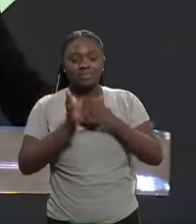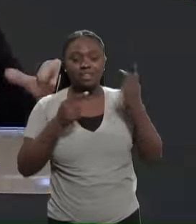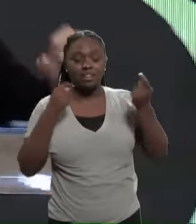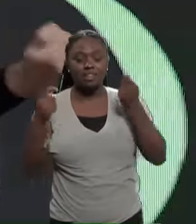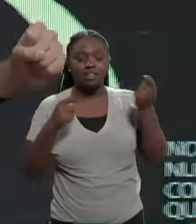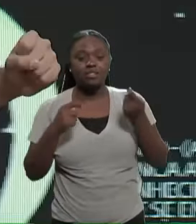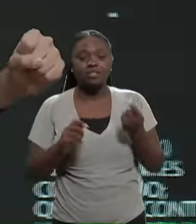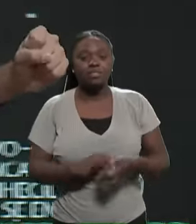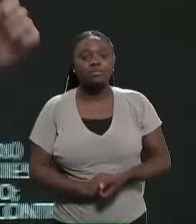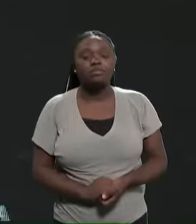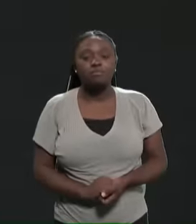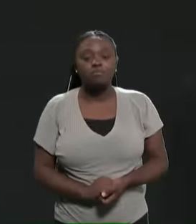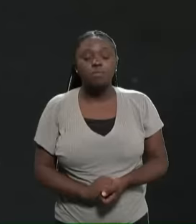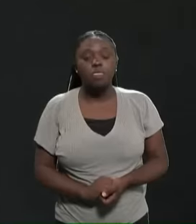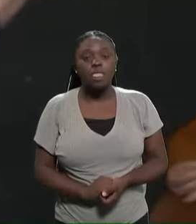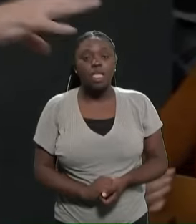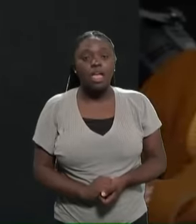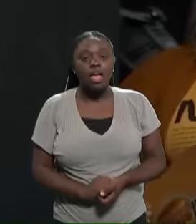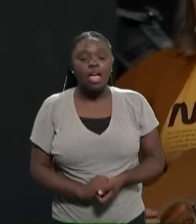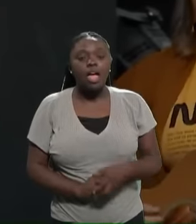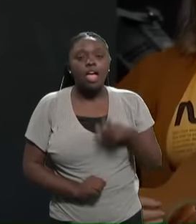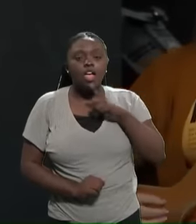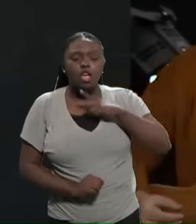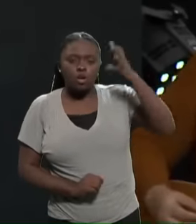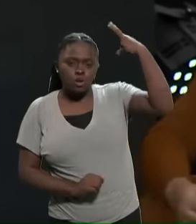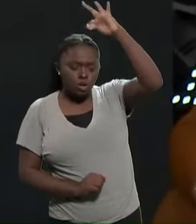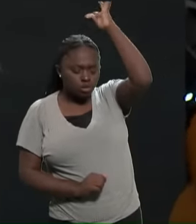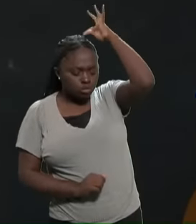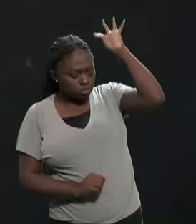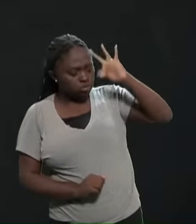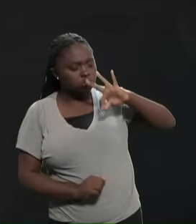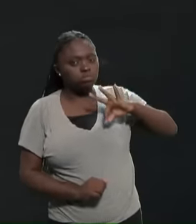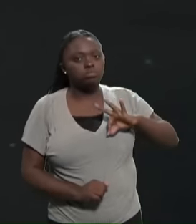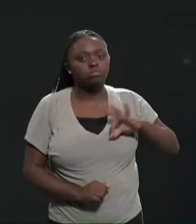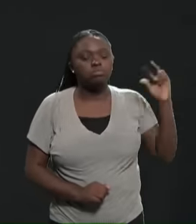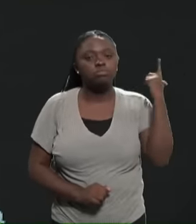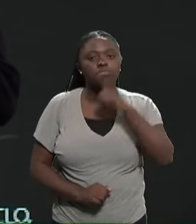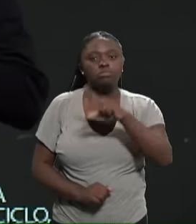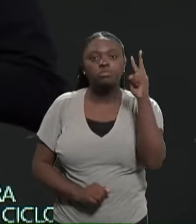Un hombre con espíritu consigue ver lo que ninguém ve.